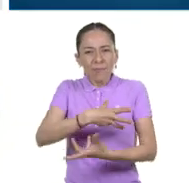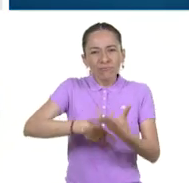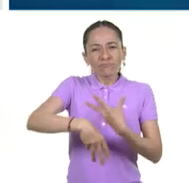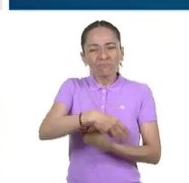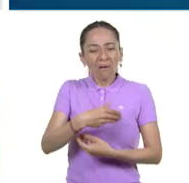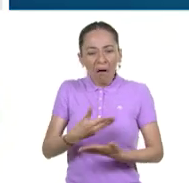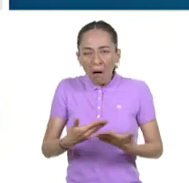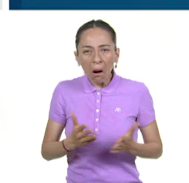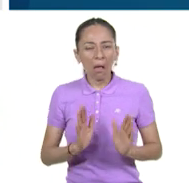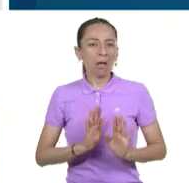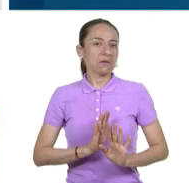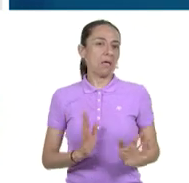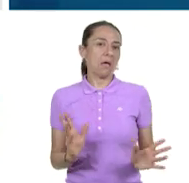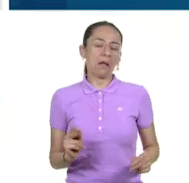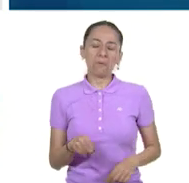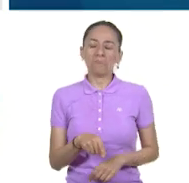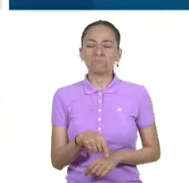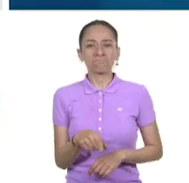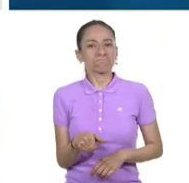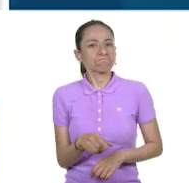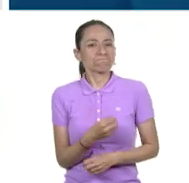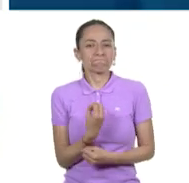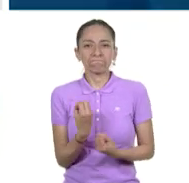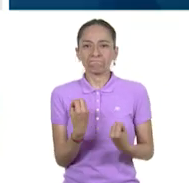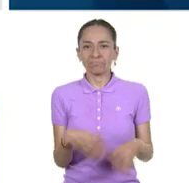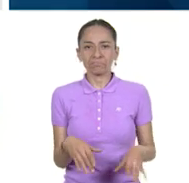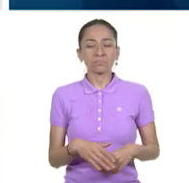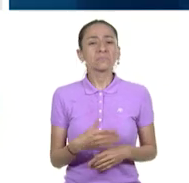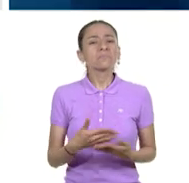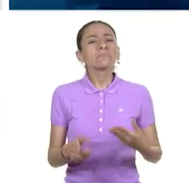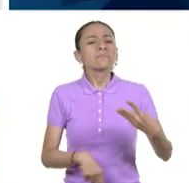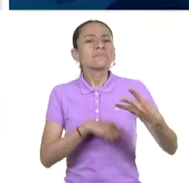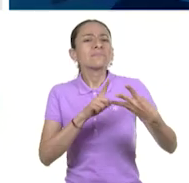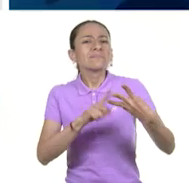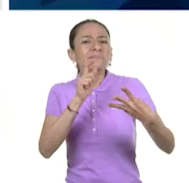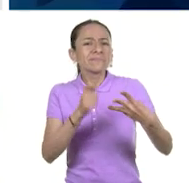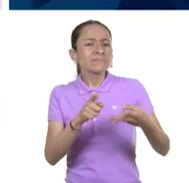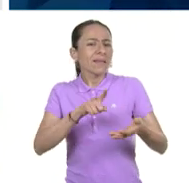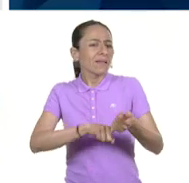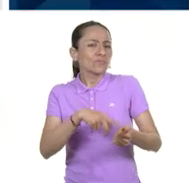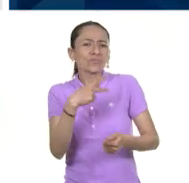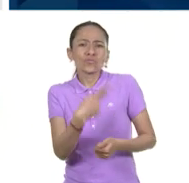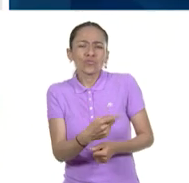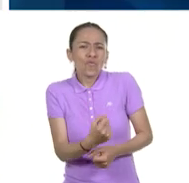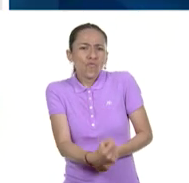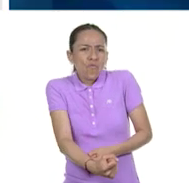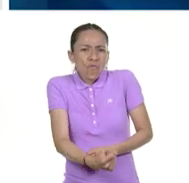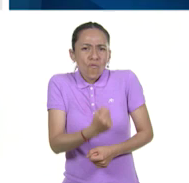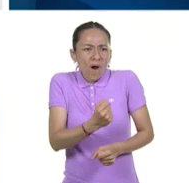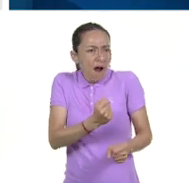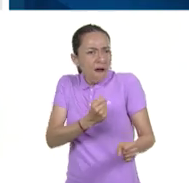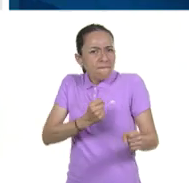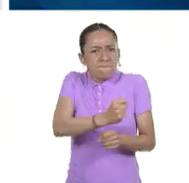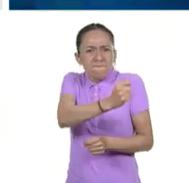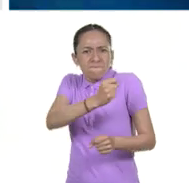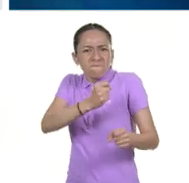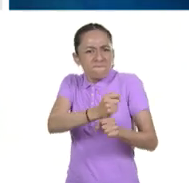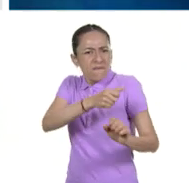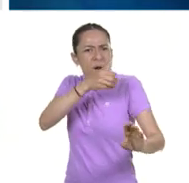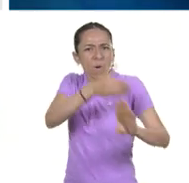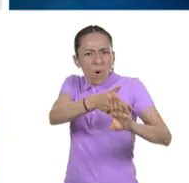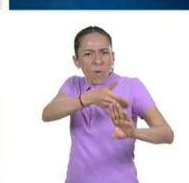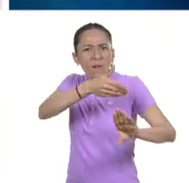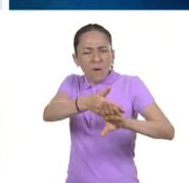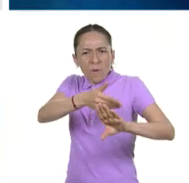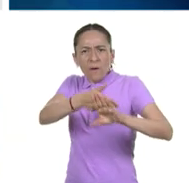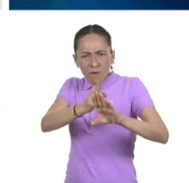hacerlo. El tercer factor de expulsión es una violencia sistémica que se expresa de múltiples maneras